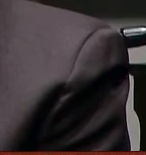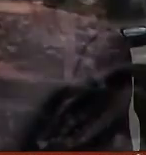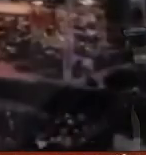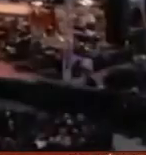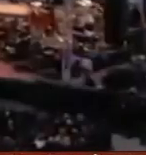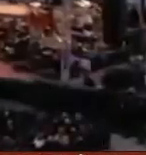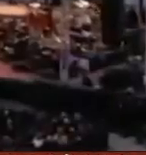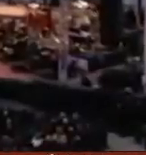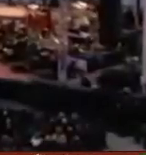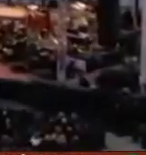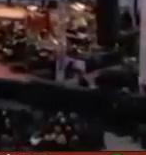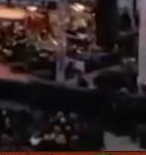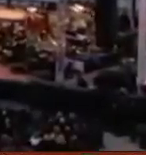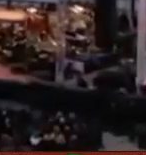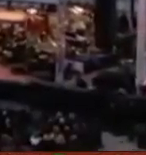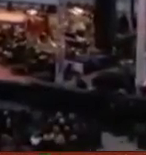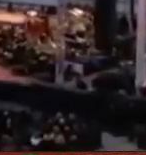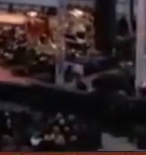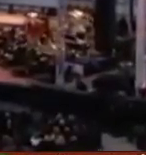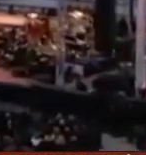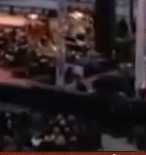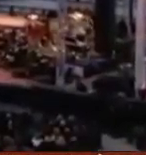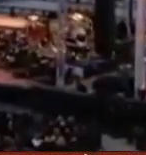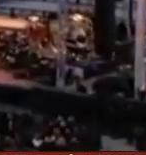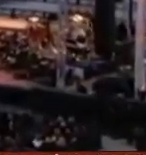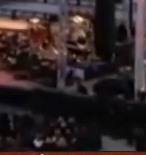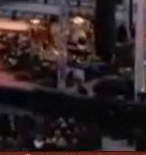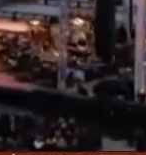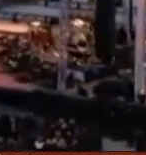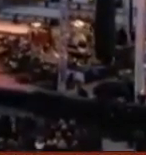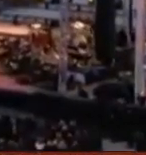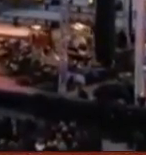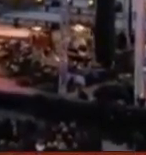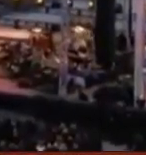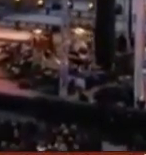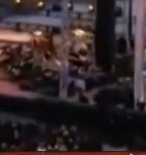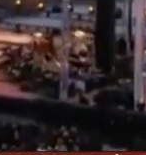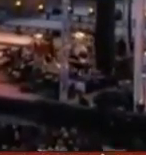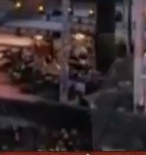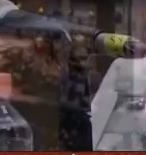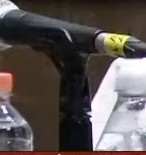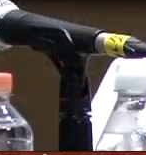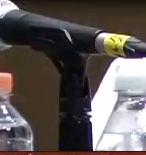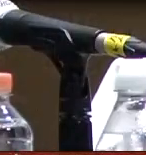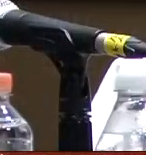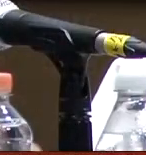Es un proyecto muy ambicioso. Creo que todos estamos dispuestos a